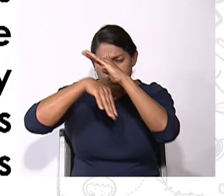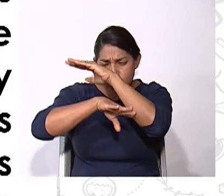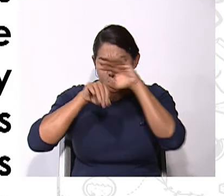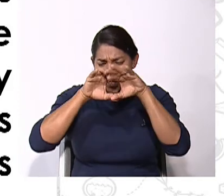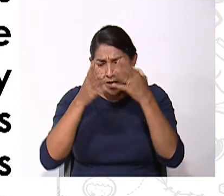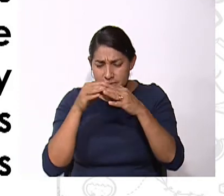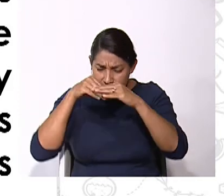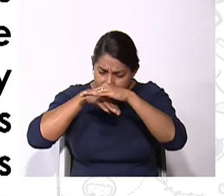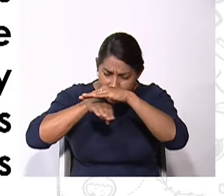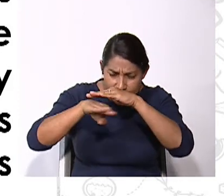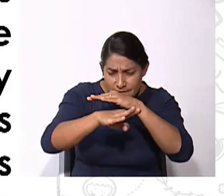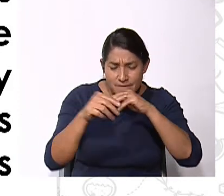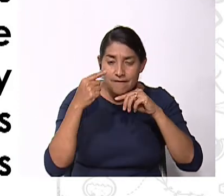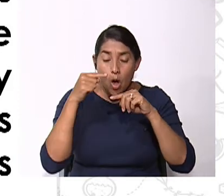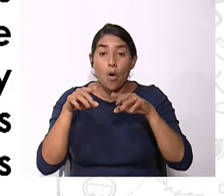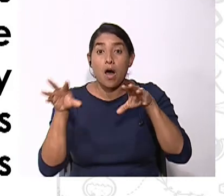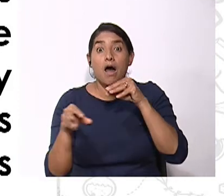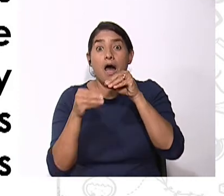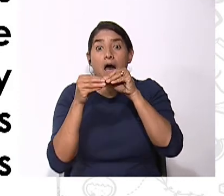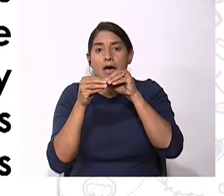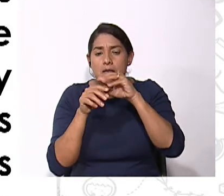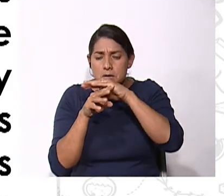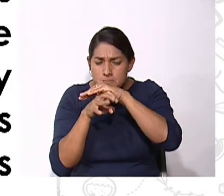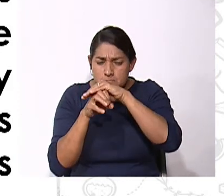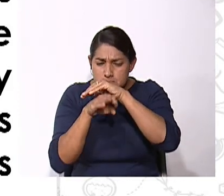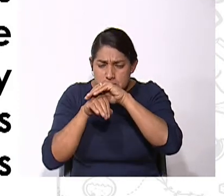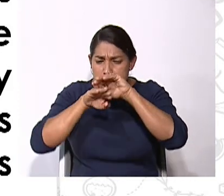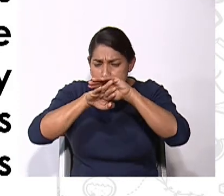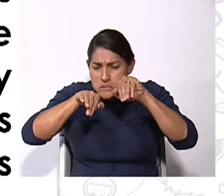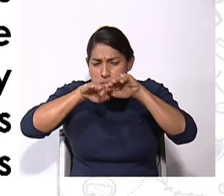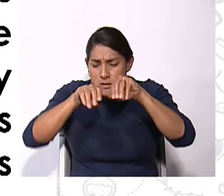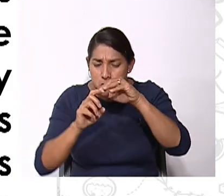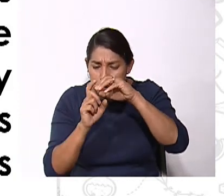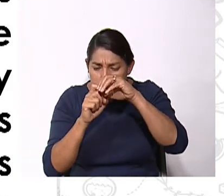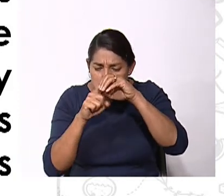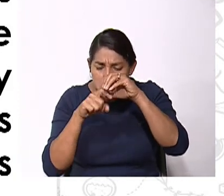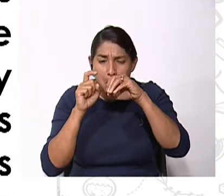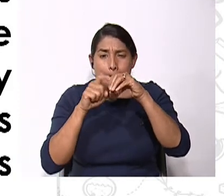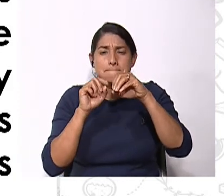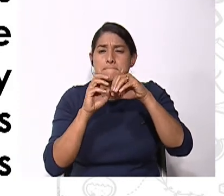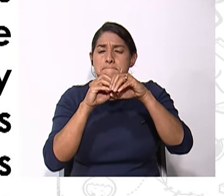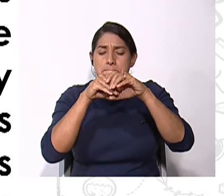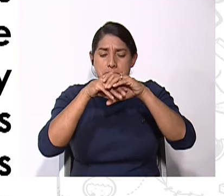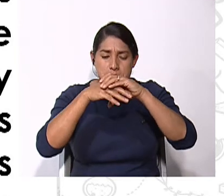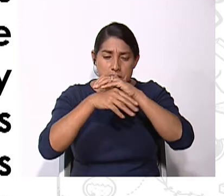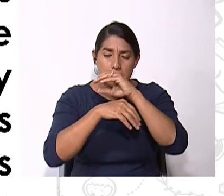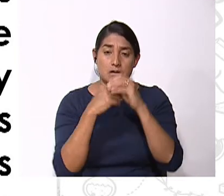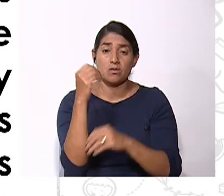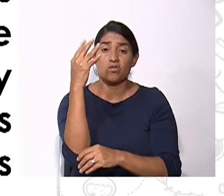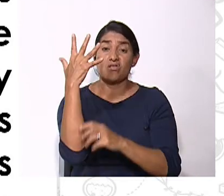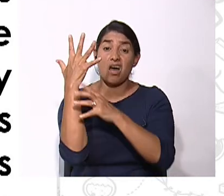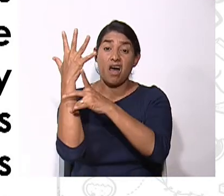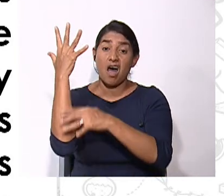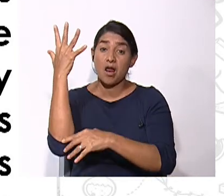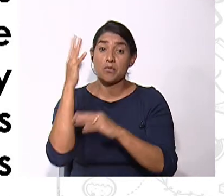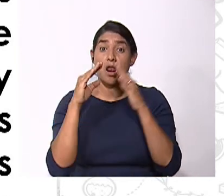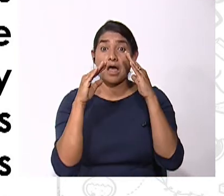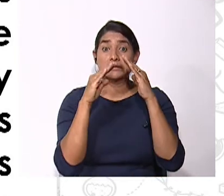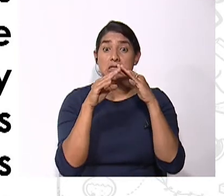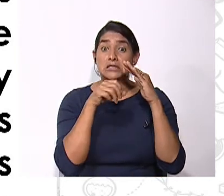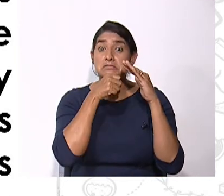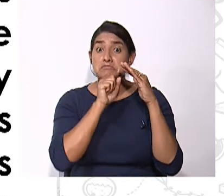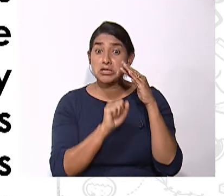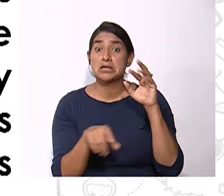tierra. Ellas se abren paso hacia esas estructuras y penetran en los árboles y en las casas